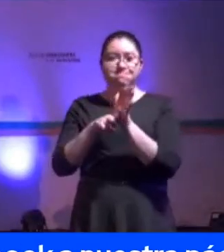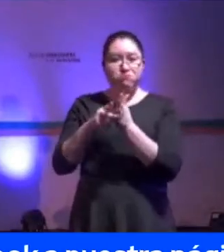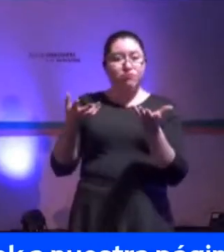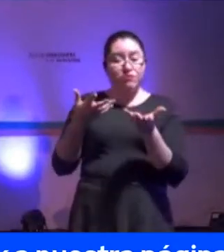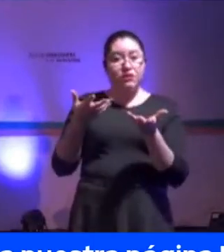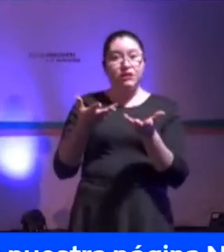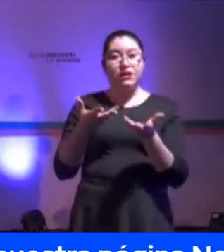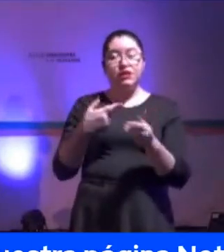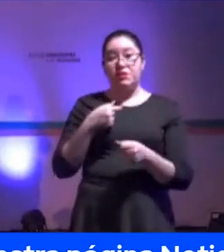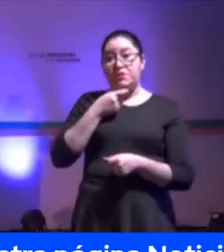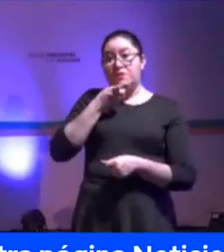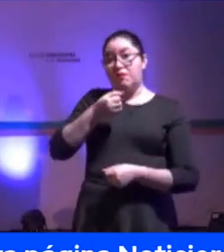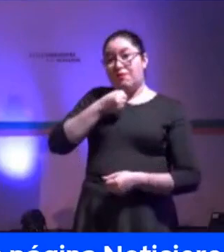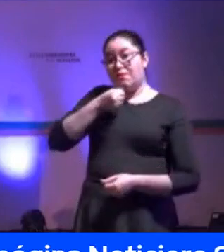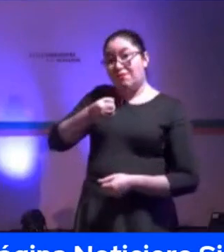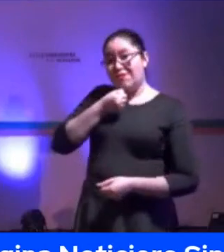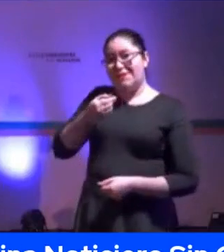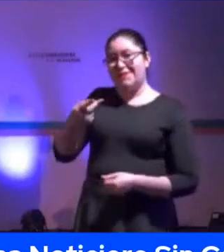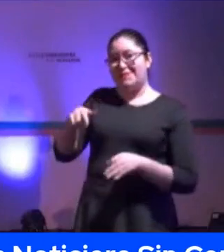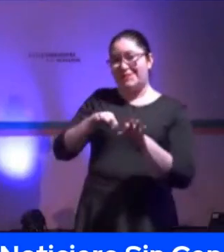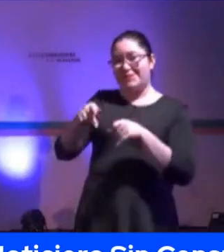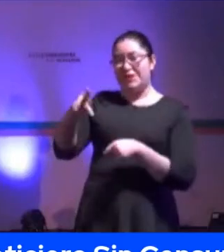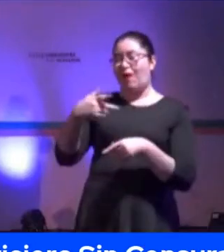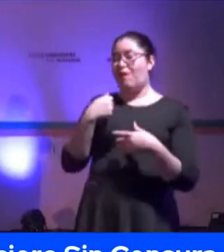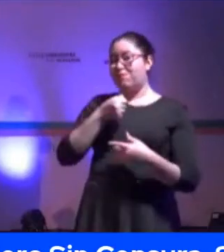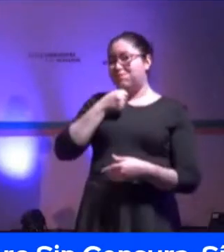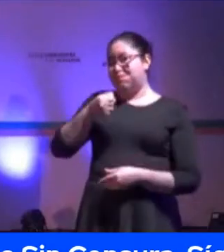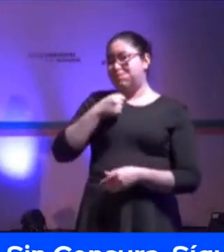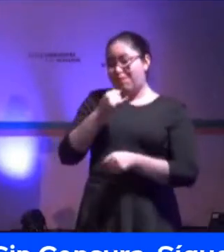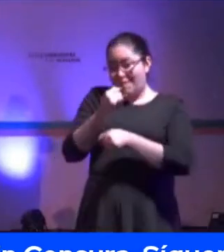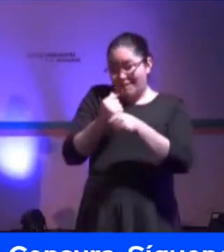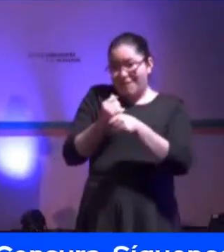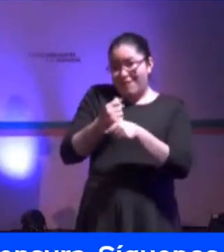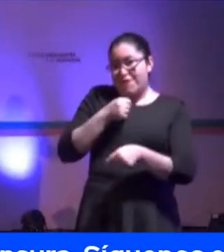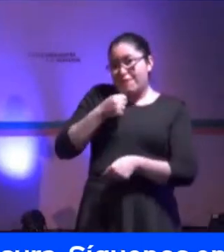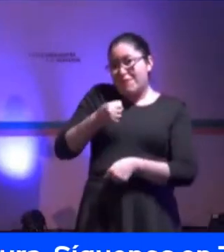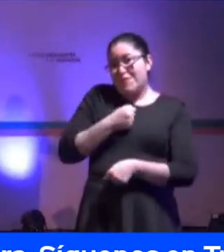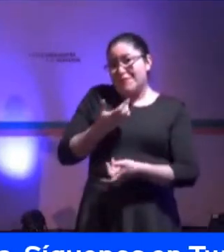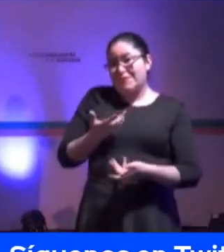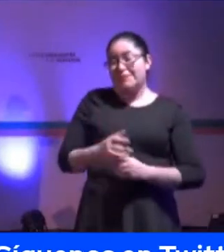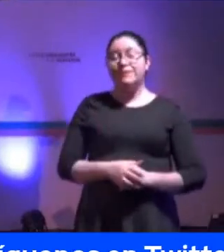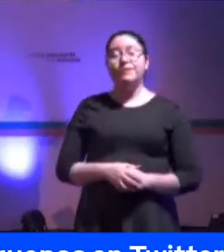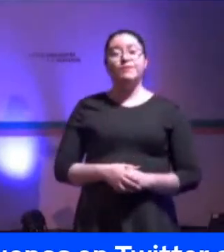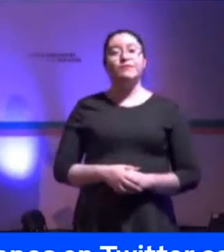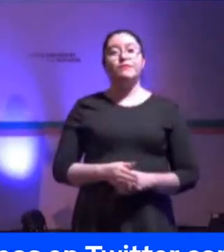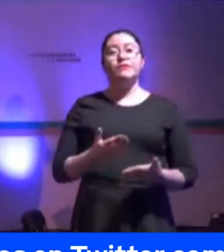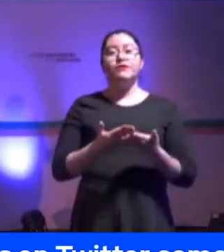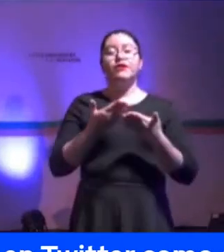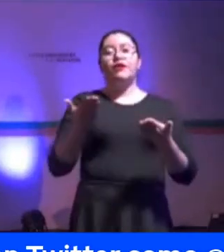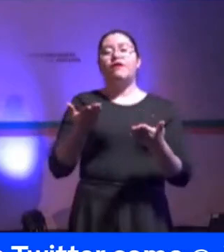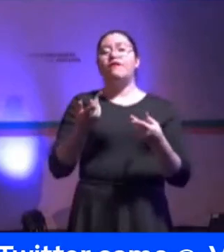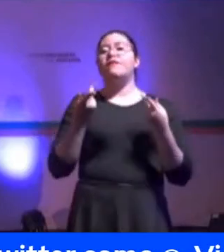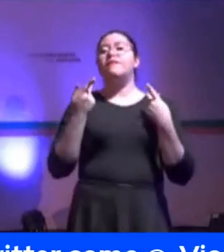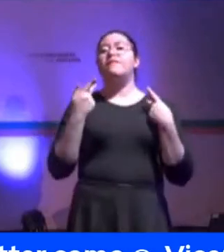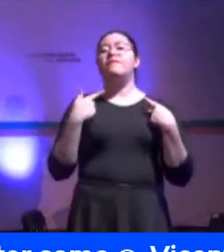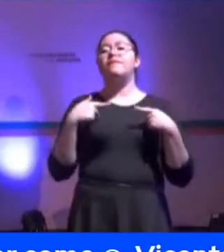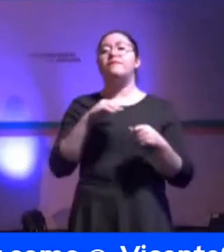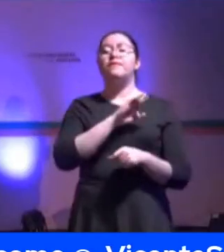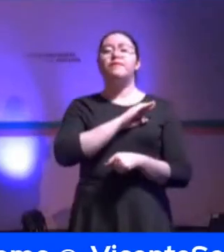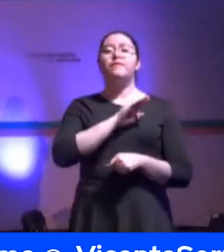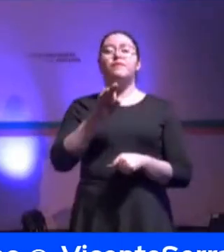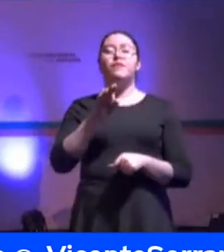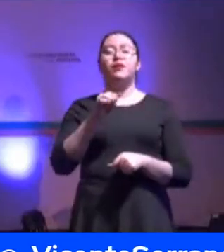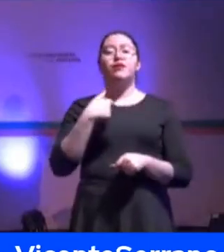yo les digo periodistas, la verdad, porque hacen un trabajo periodístico. Y ahora la gente puede escoger en